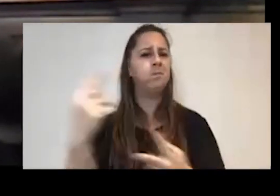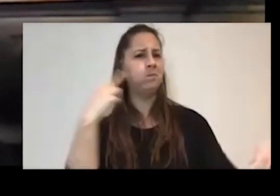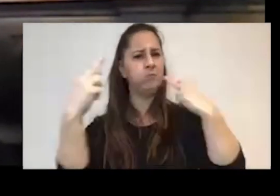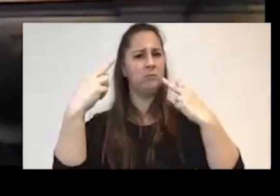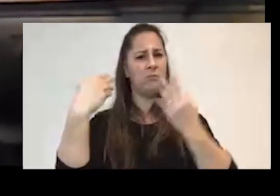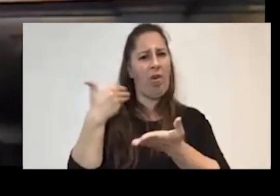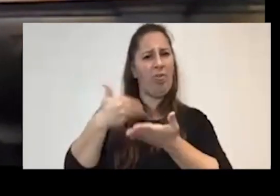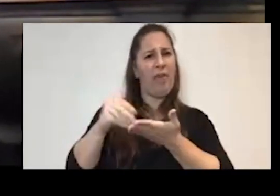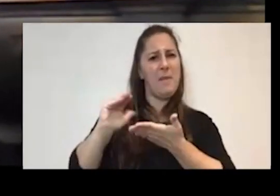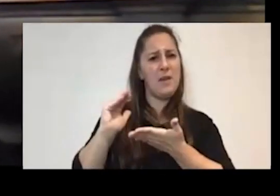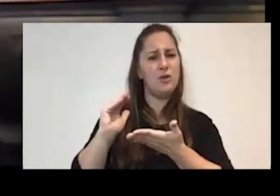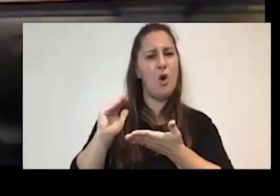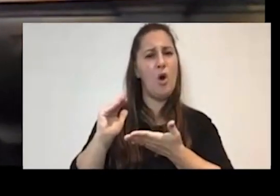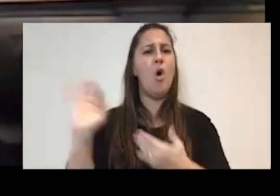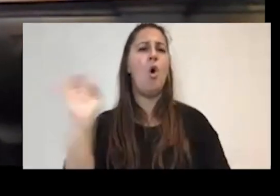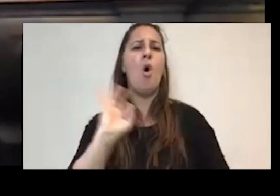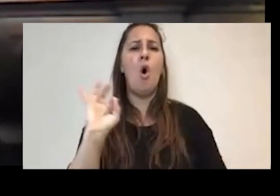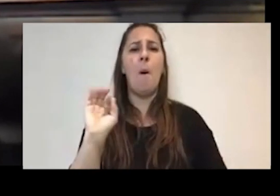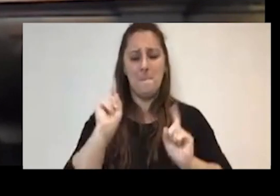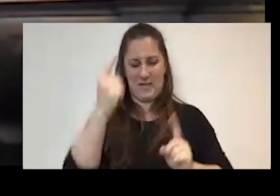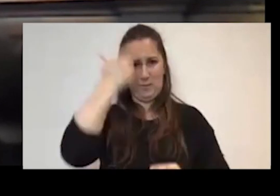una autodiscriminación o una